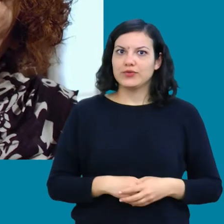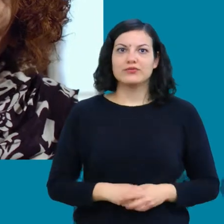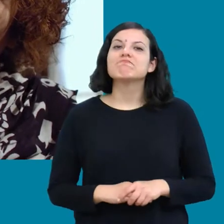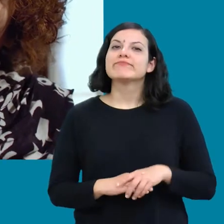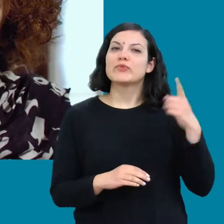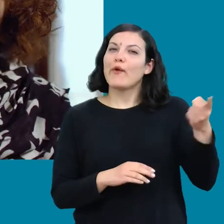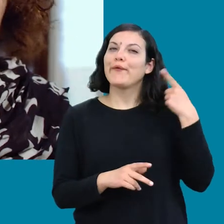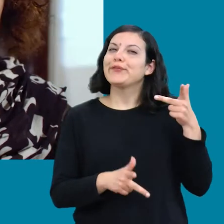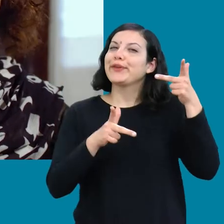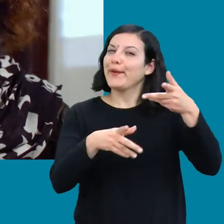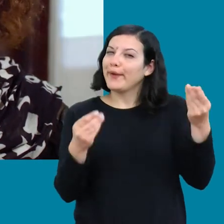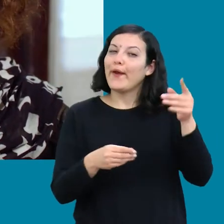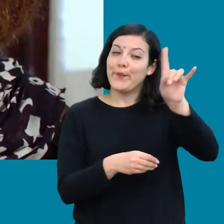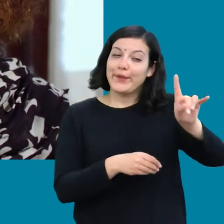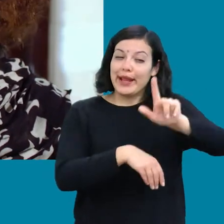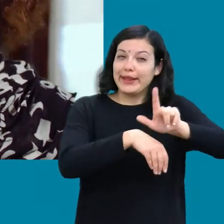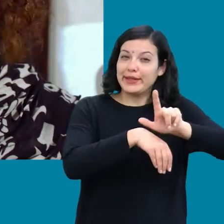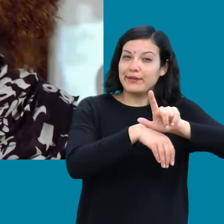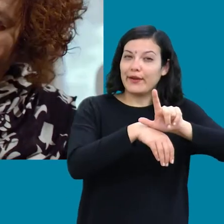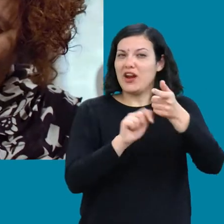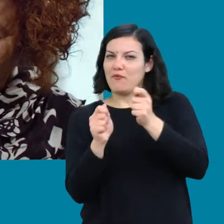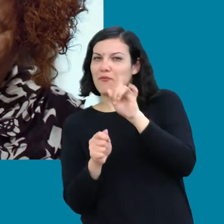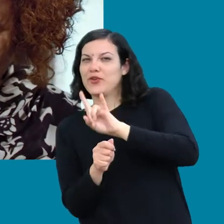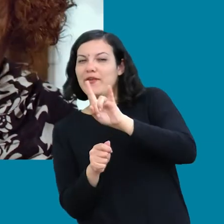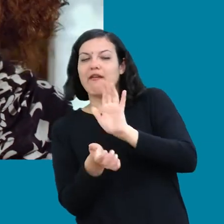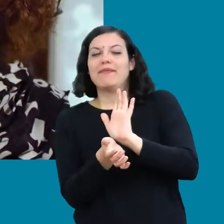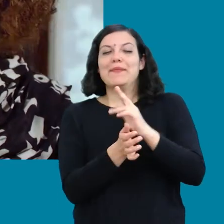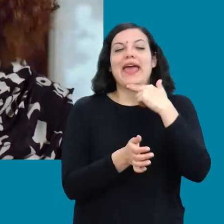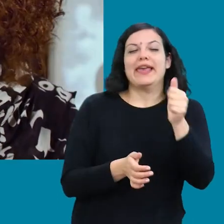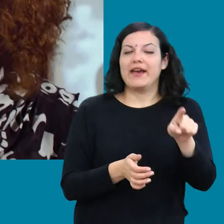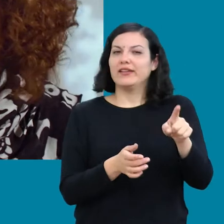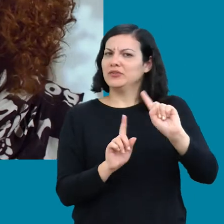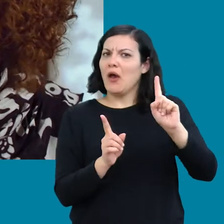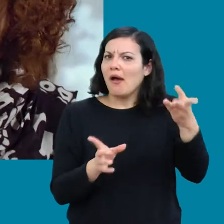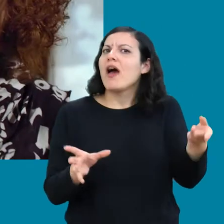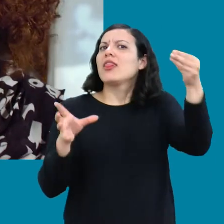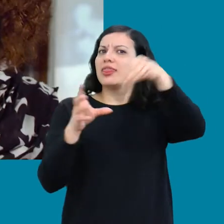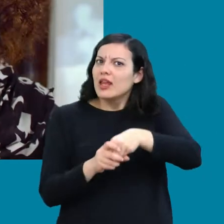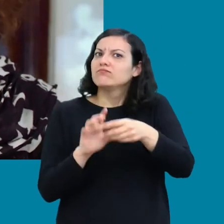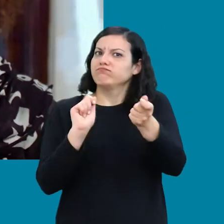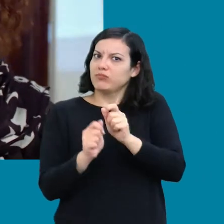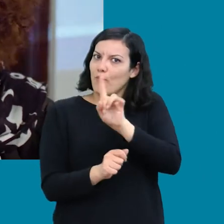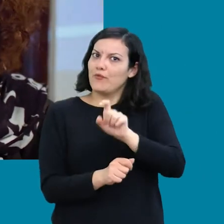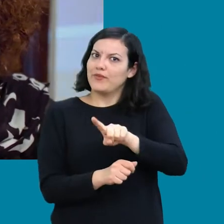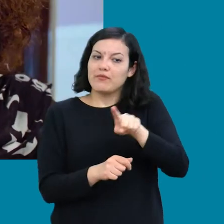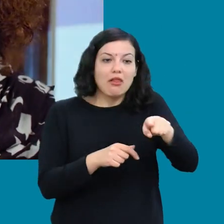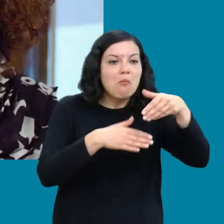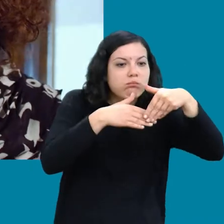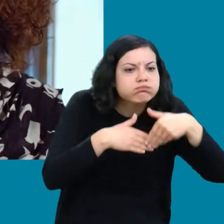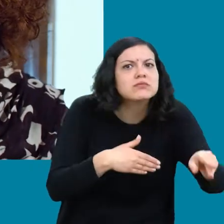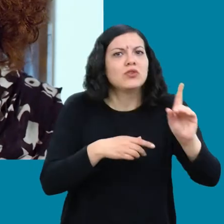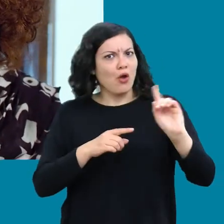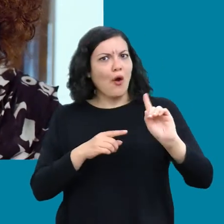Claramente, nosotros decíamos, la Universidad del Litoral no es hija de la reforma, ¿no? Es parte de la reforma, ¿no? No es posterior, porque